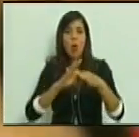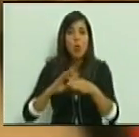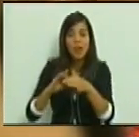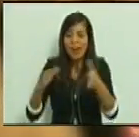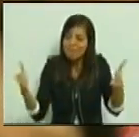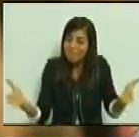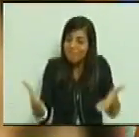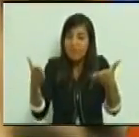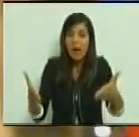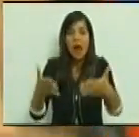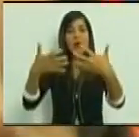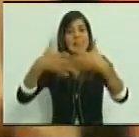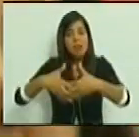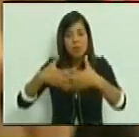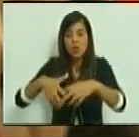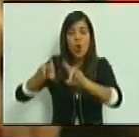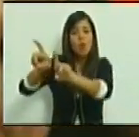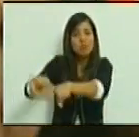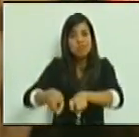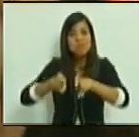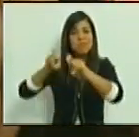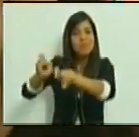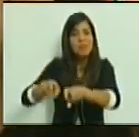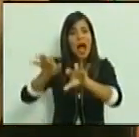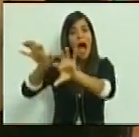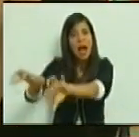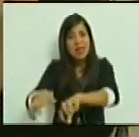productor, agroecologista,